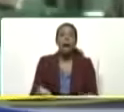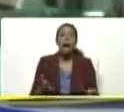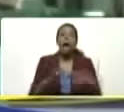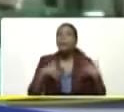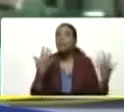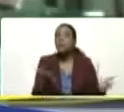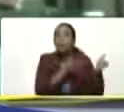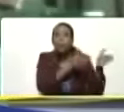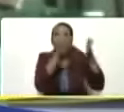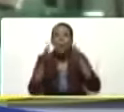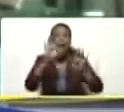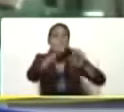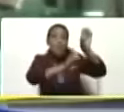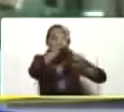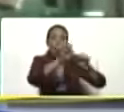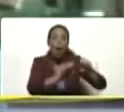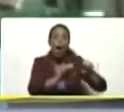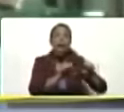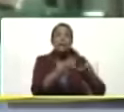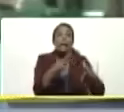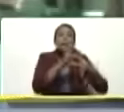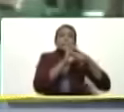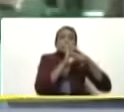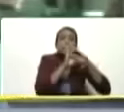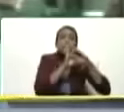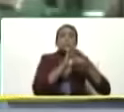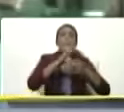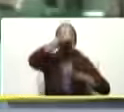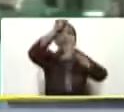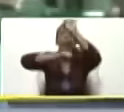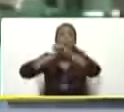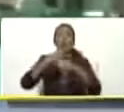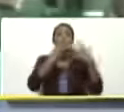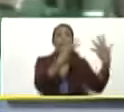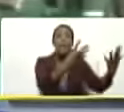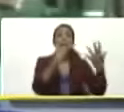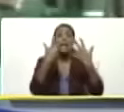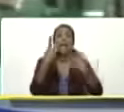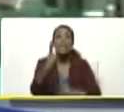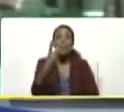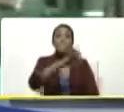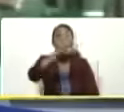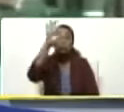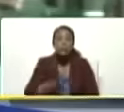pasamos de una dependencia en el exterior del 93%,